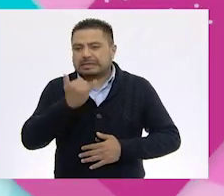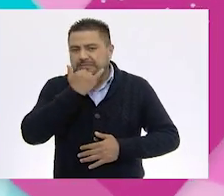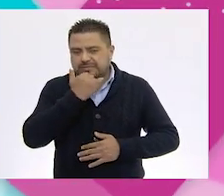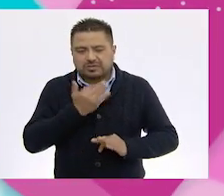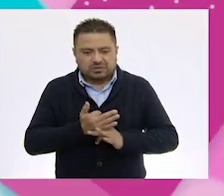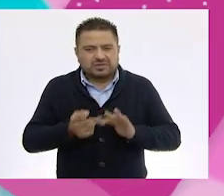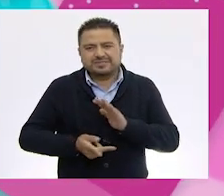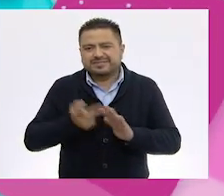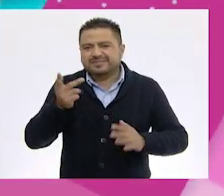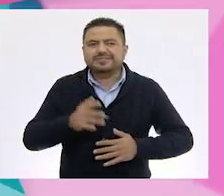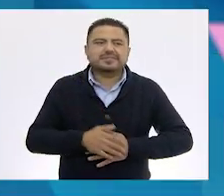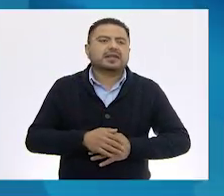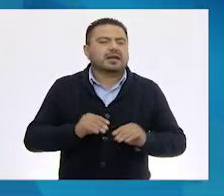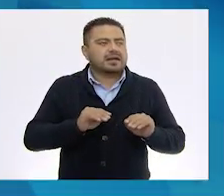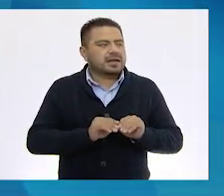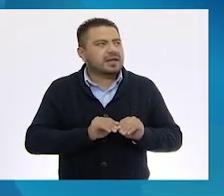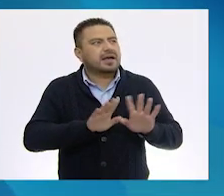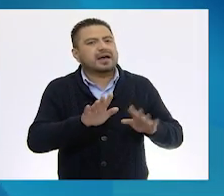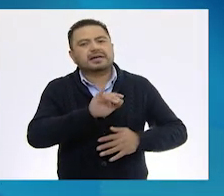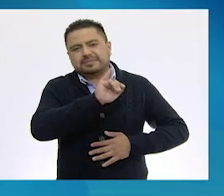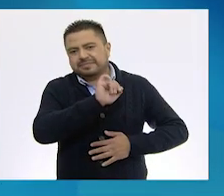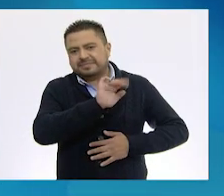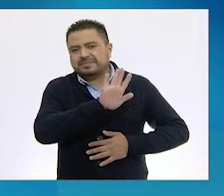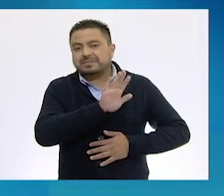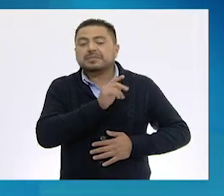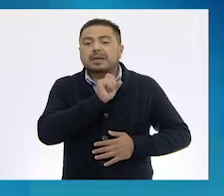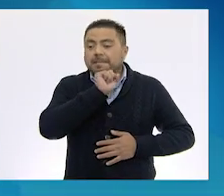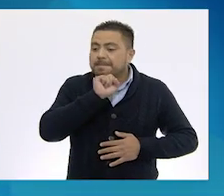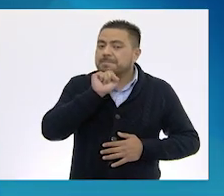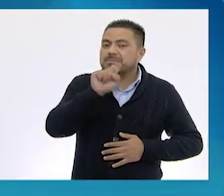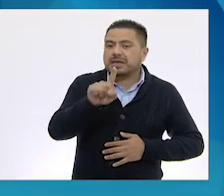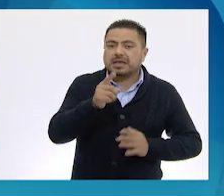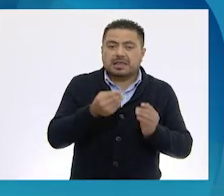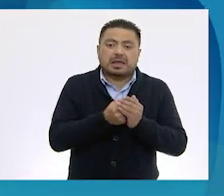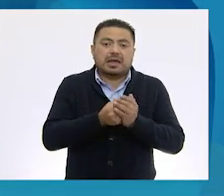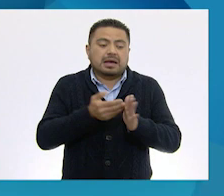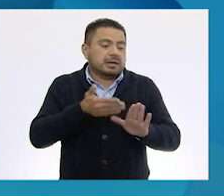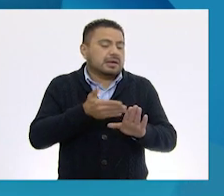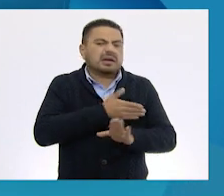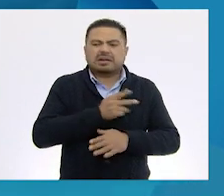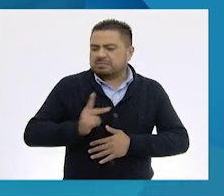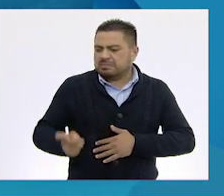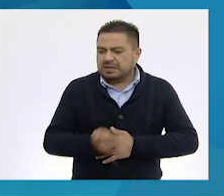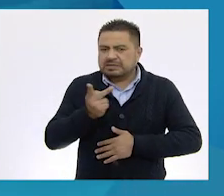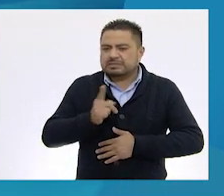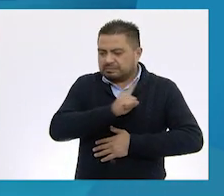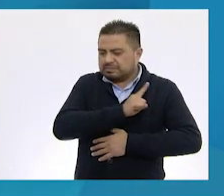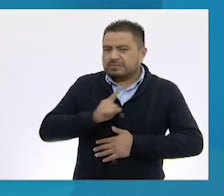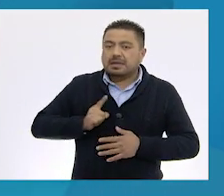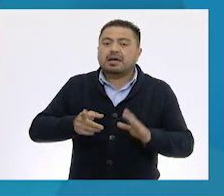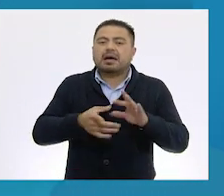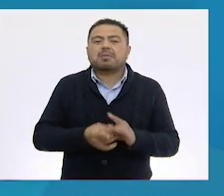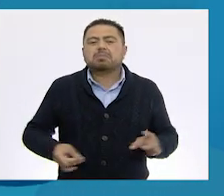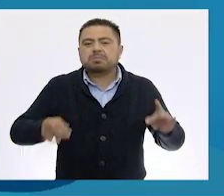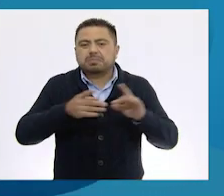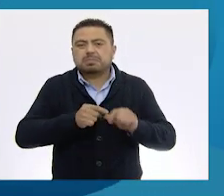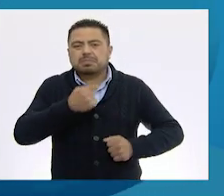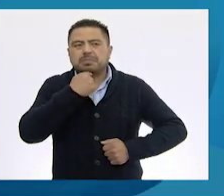prosiga. Claro que sí, pues también nuestra pregunta nos debe